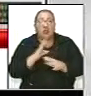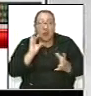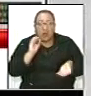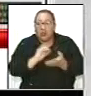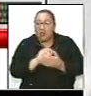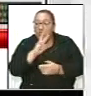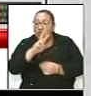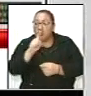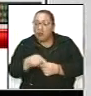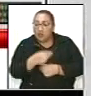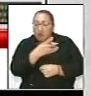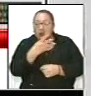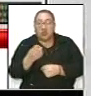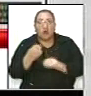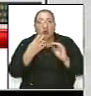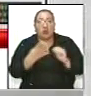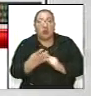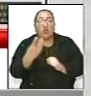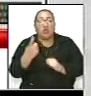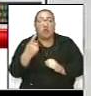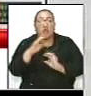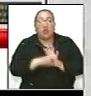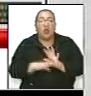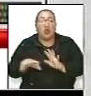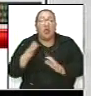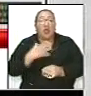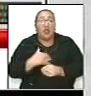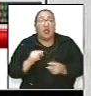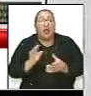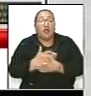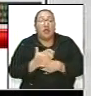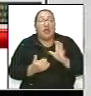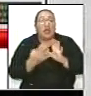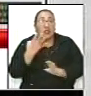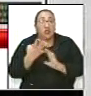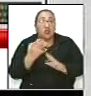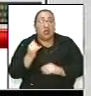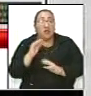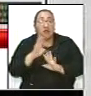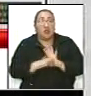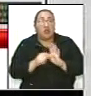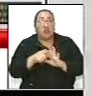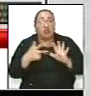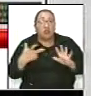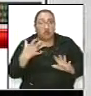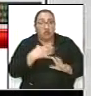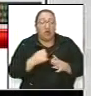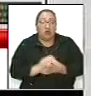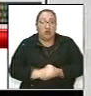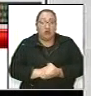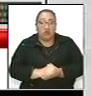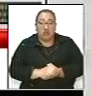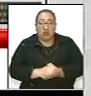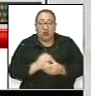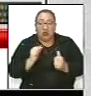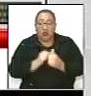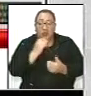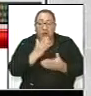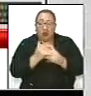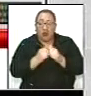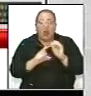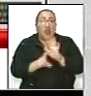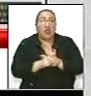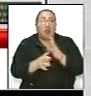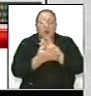de 2.441 menores de edad entre 14 y menos de 18 años en conflicto con la ley